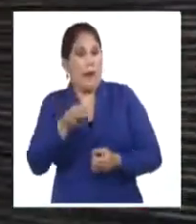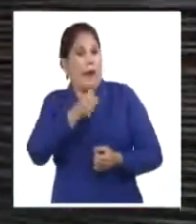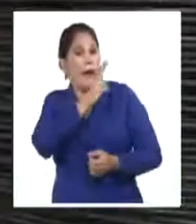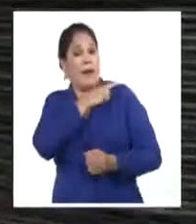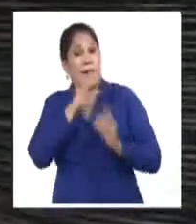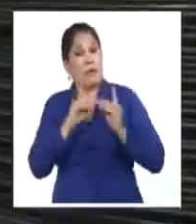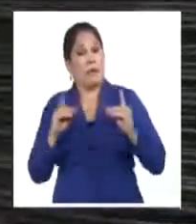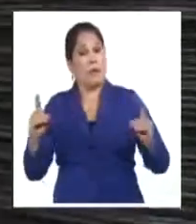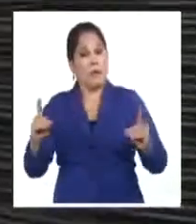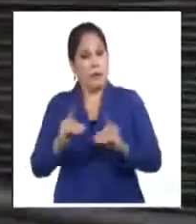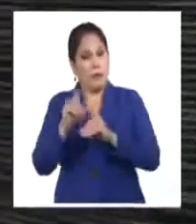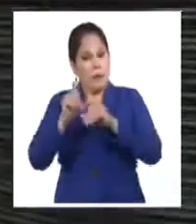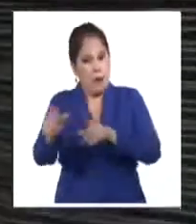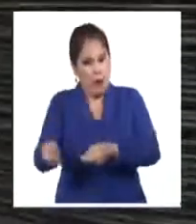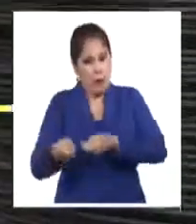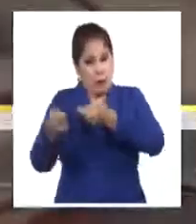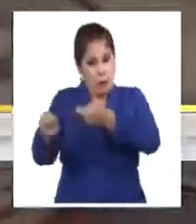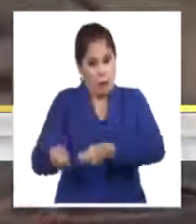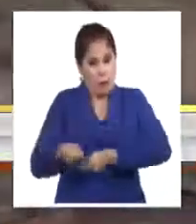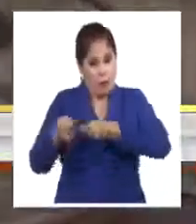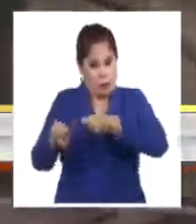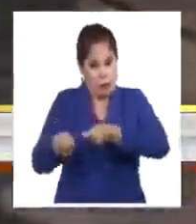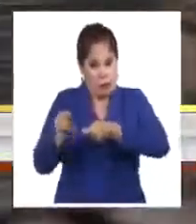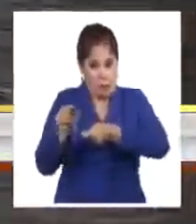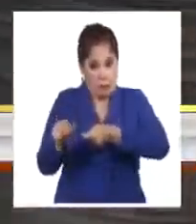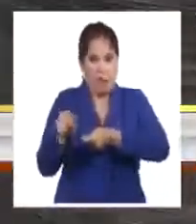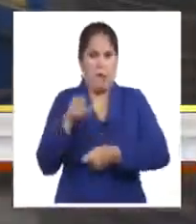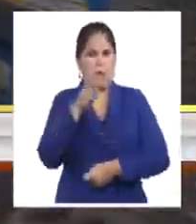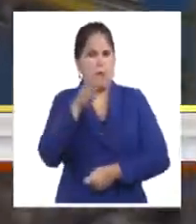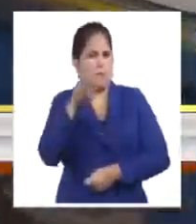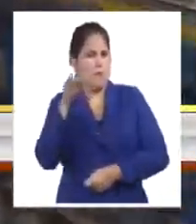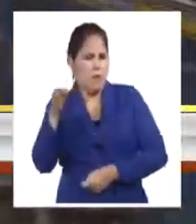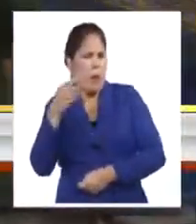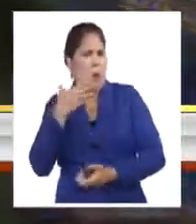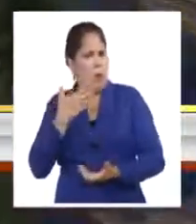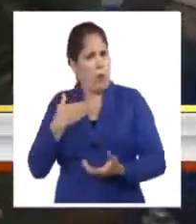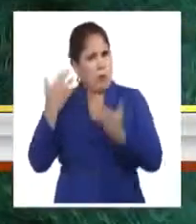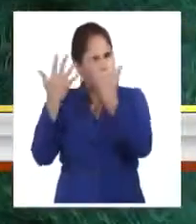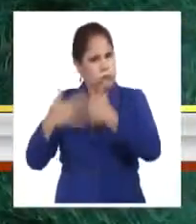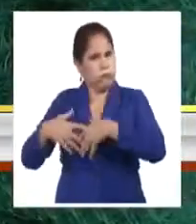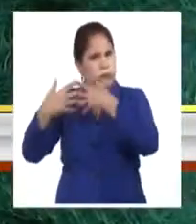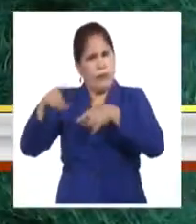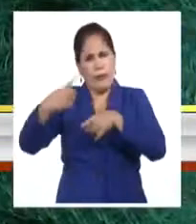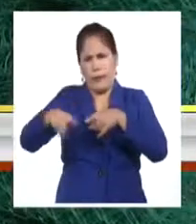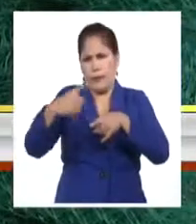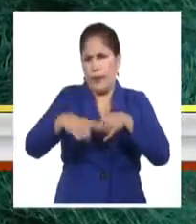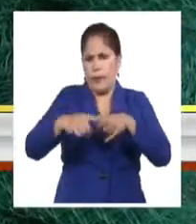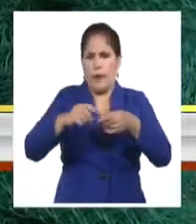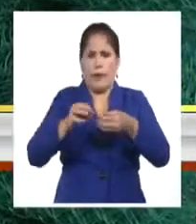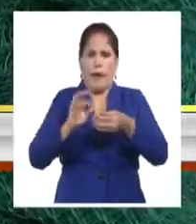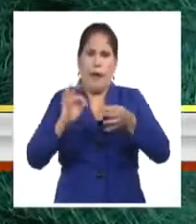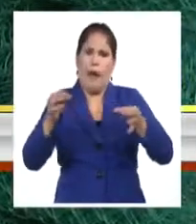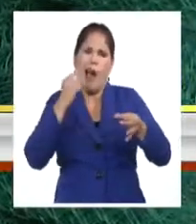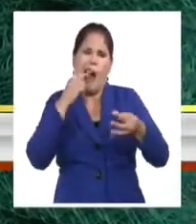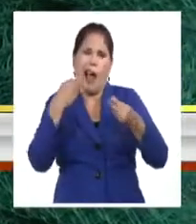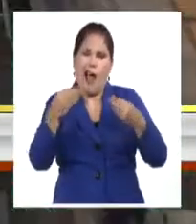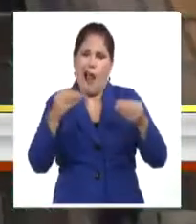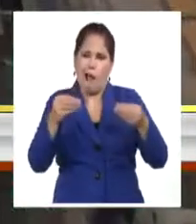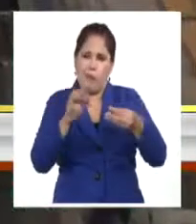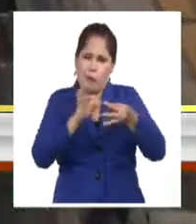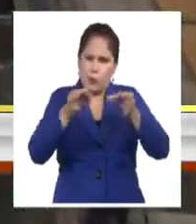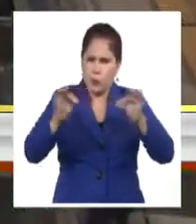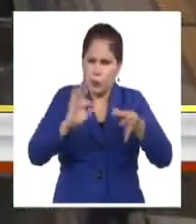del Departamento Agroalimentario, Félix Duarte Ortega, constató la marcha de la producción de derivados de alambre en la UEB que tiene ese encargo